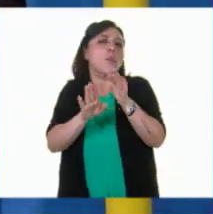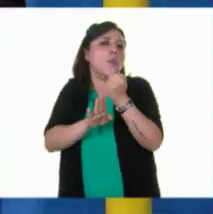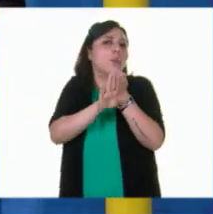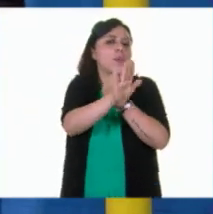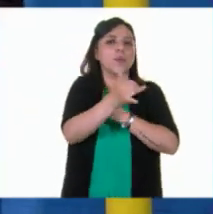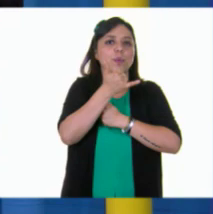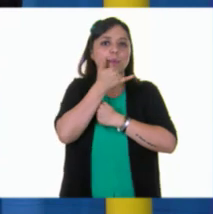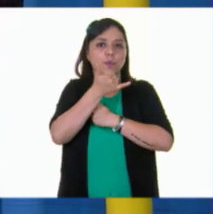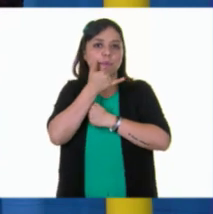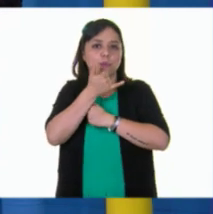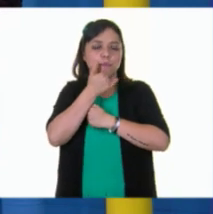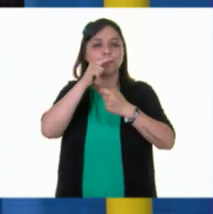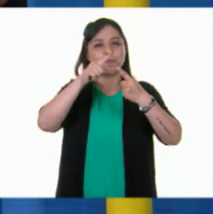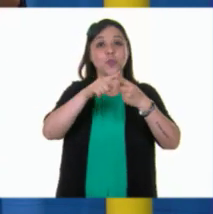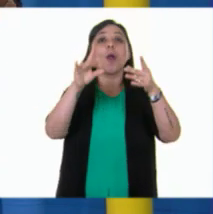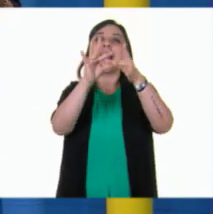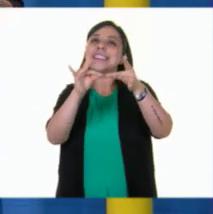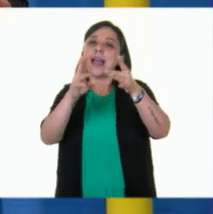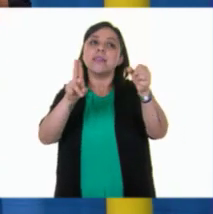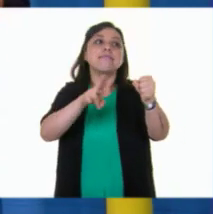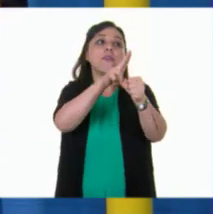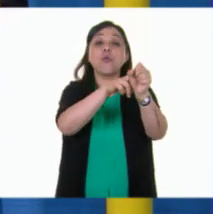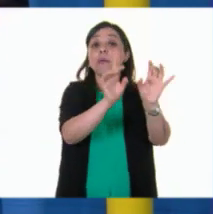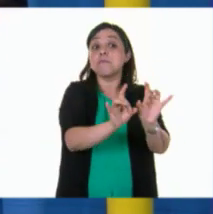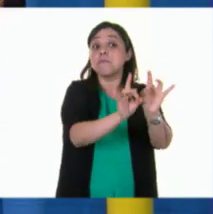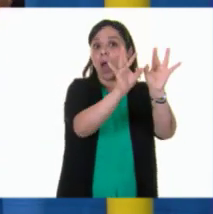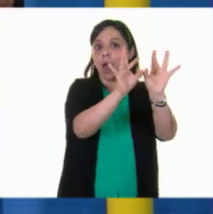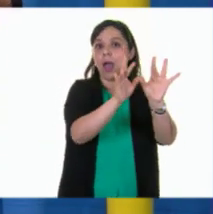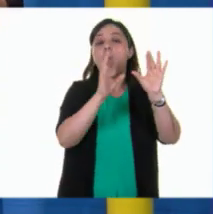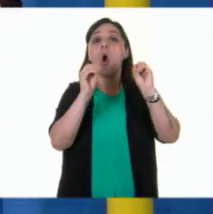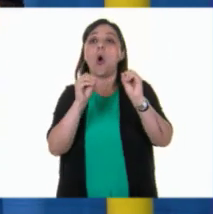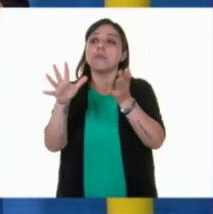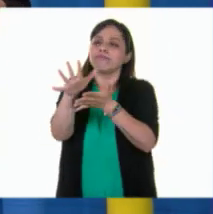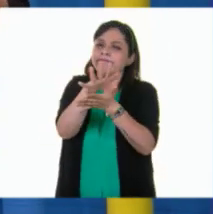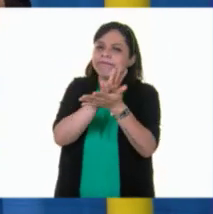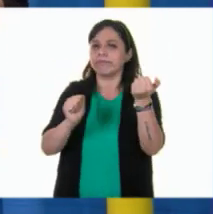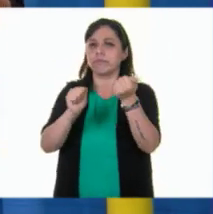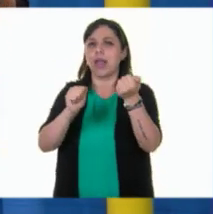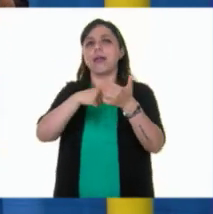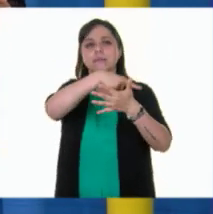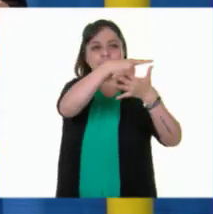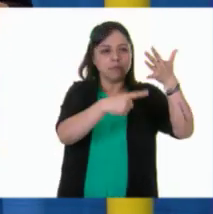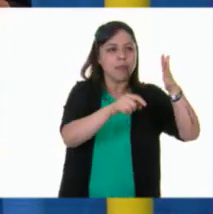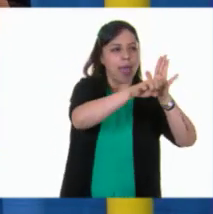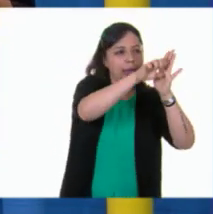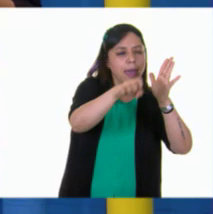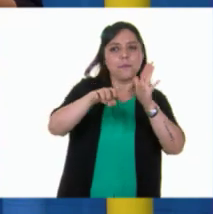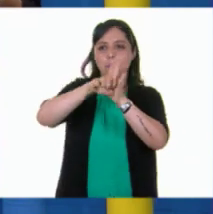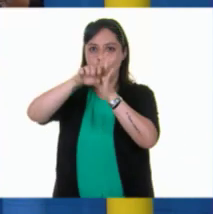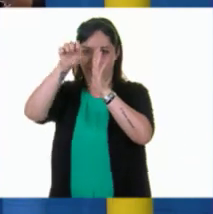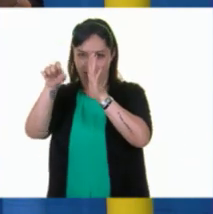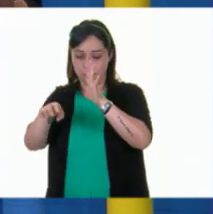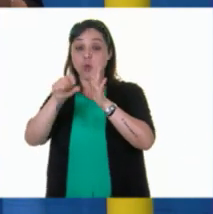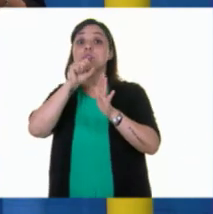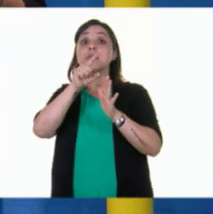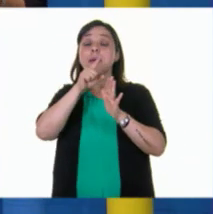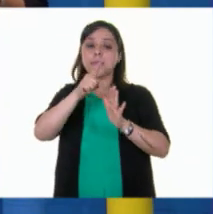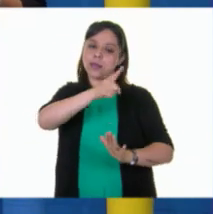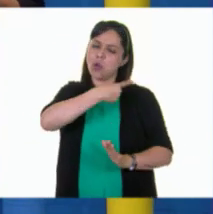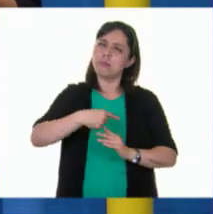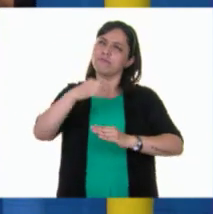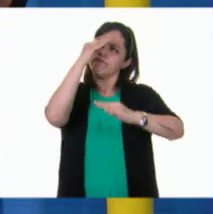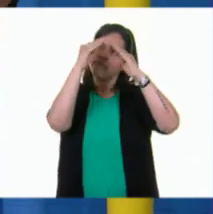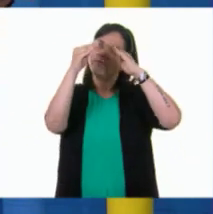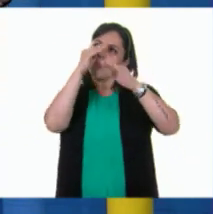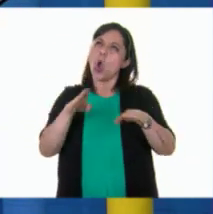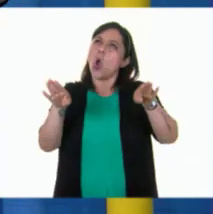los conceptos de fenómeno natural y desastre como ejemplos de cada uno. También se reflexionó sobre las recomendaciones para